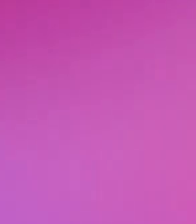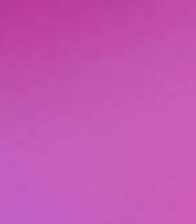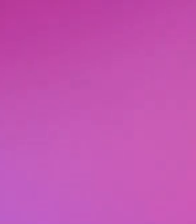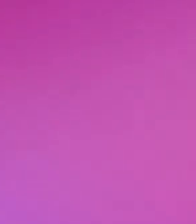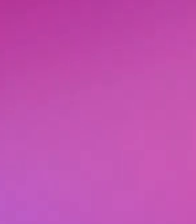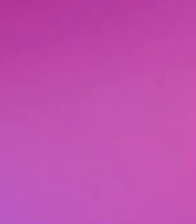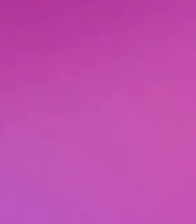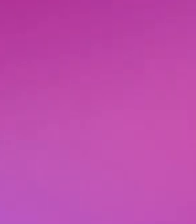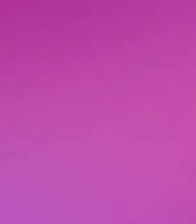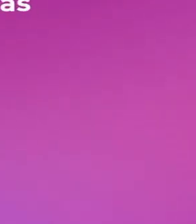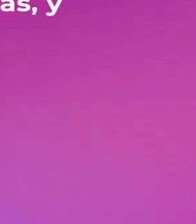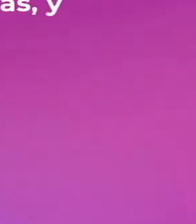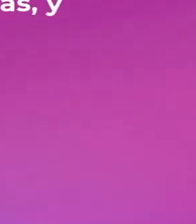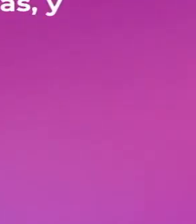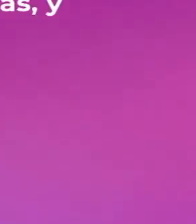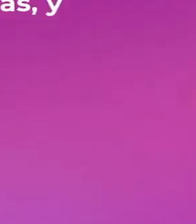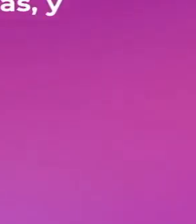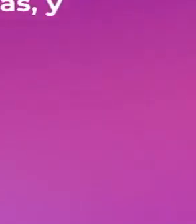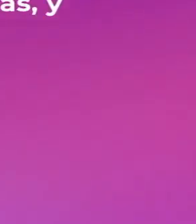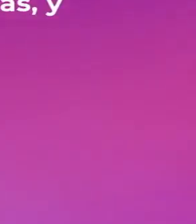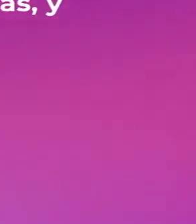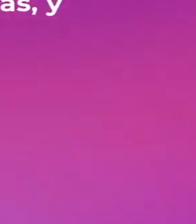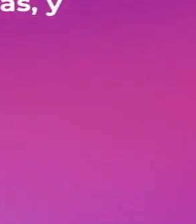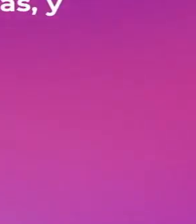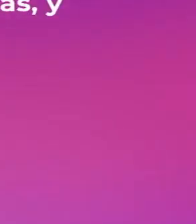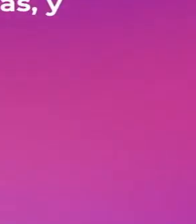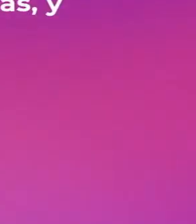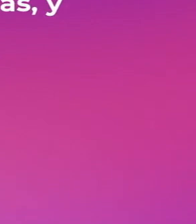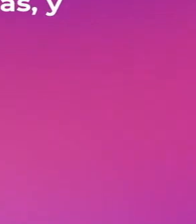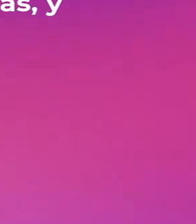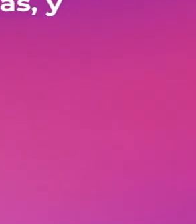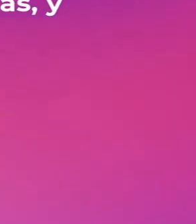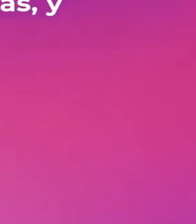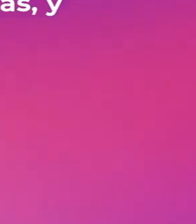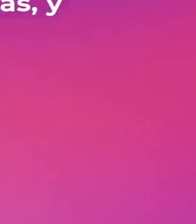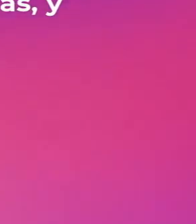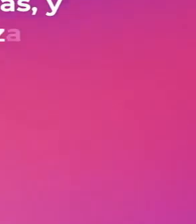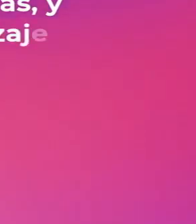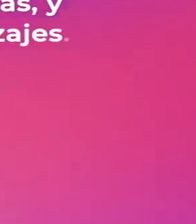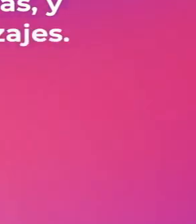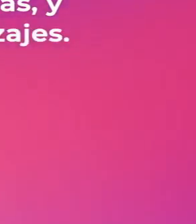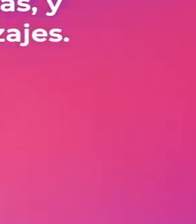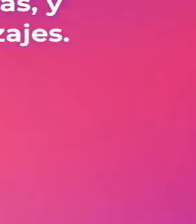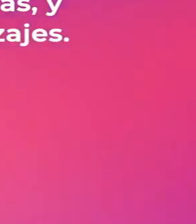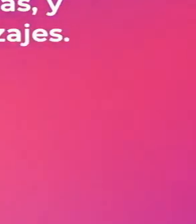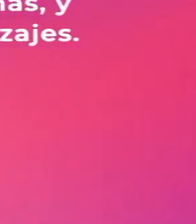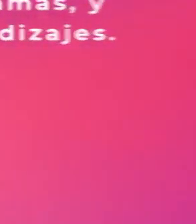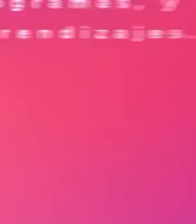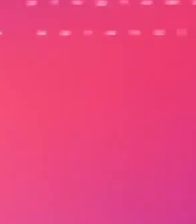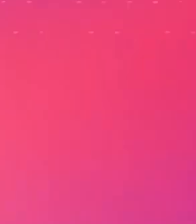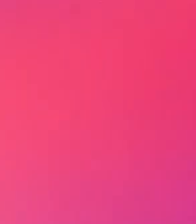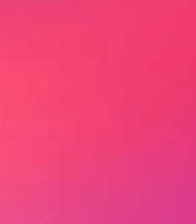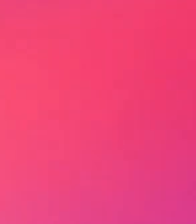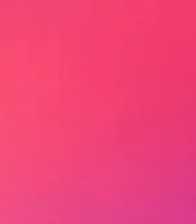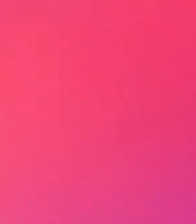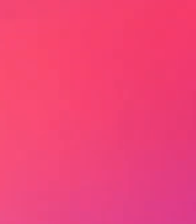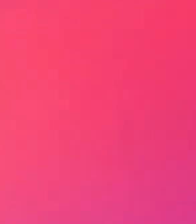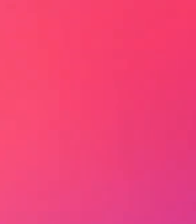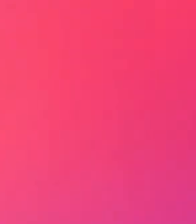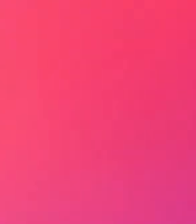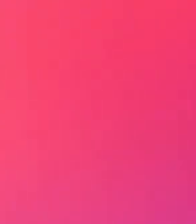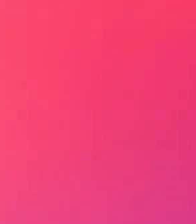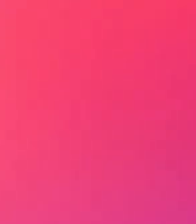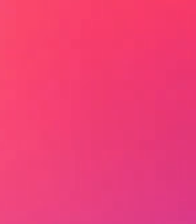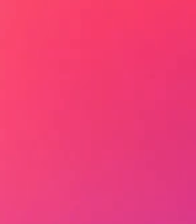aprendeencasa.cep.gov.mx, en donde podrás ver nuevamente los videos de los programas y además encontrarás actividades para fortalecer tus